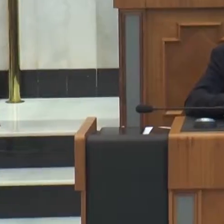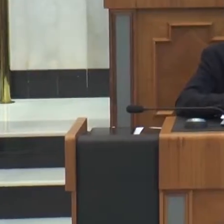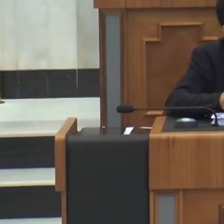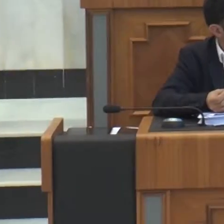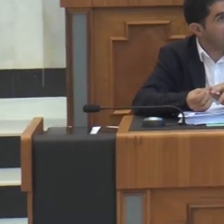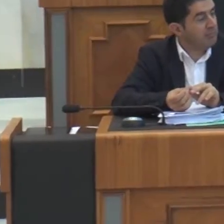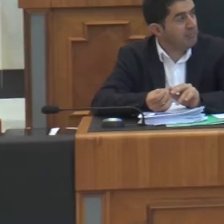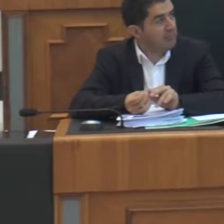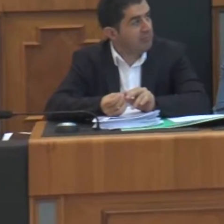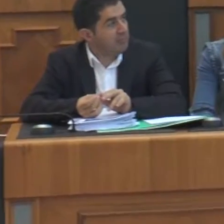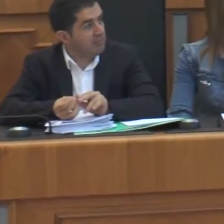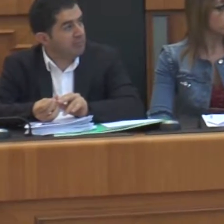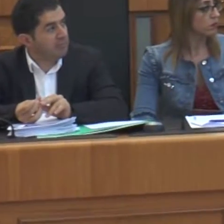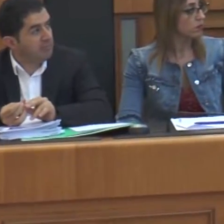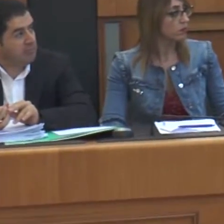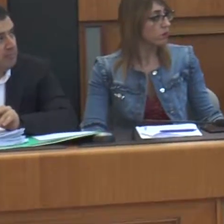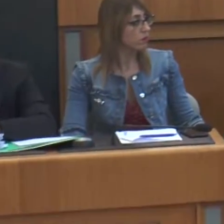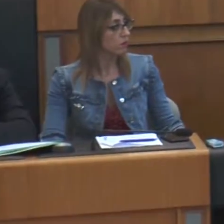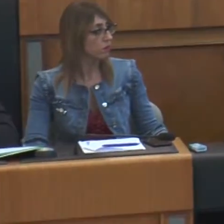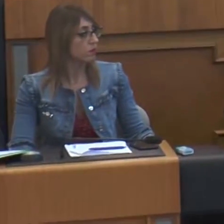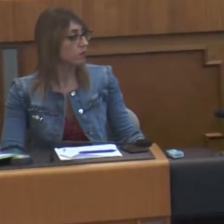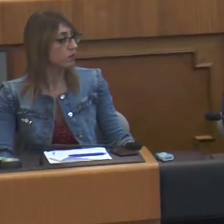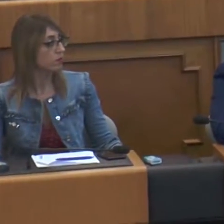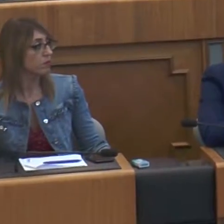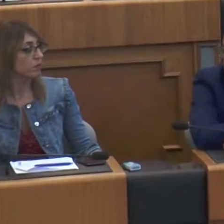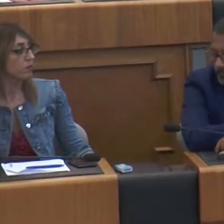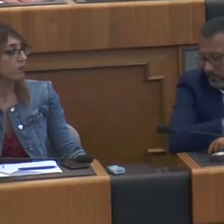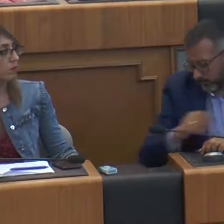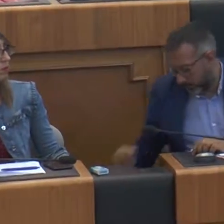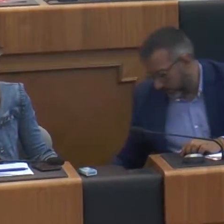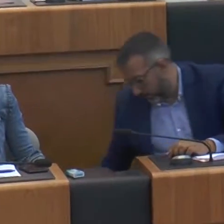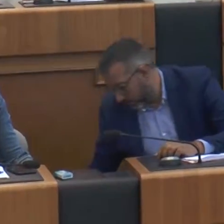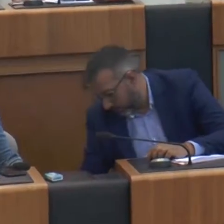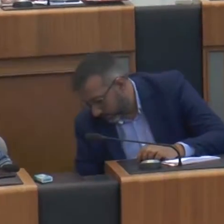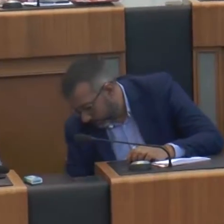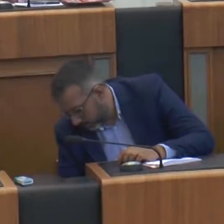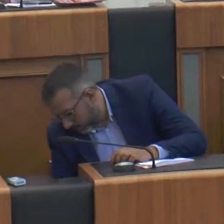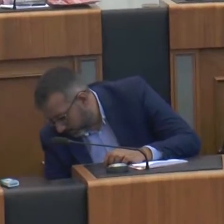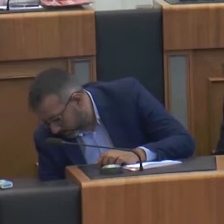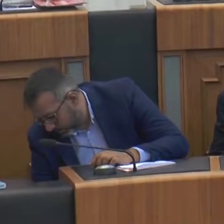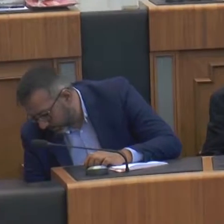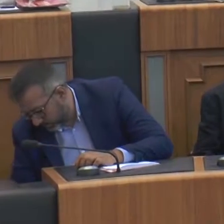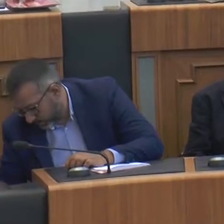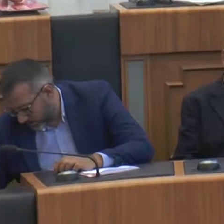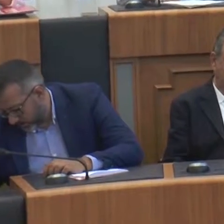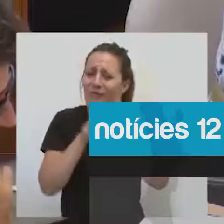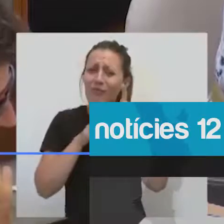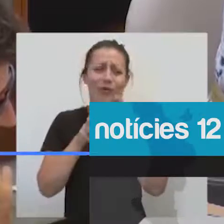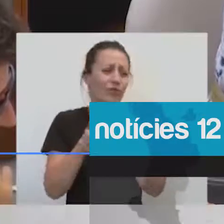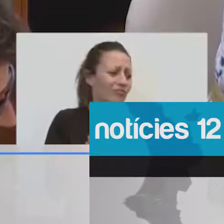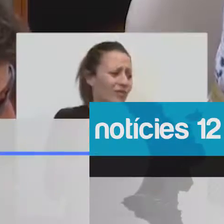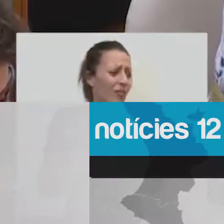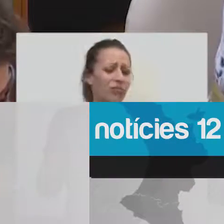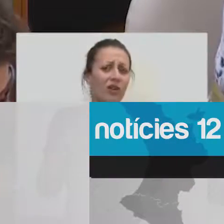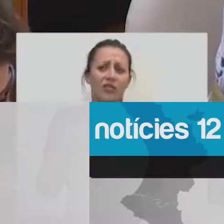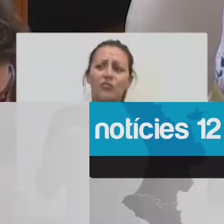y diputada provincial del Partido Popular, que denuncia dejadez en las labores de conservación del río. La gran pregunta que asalta